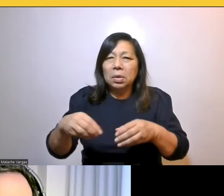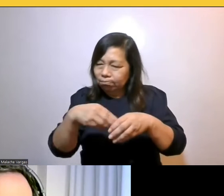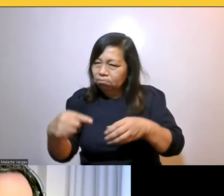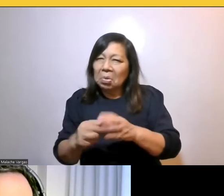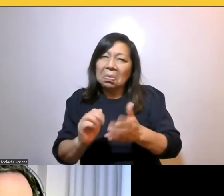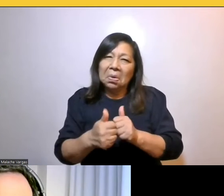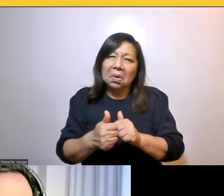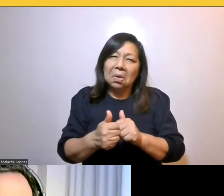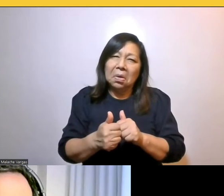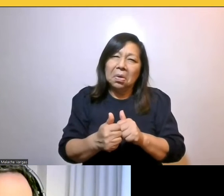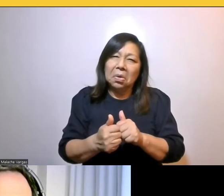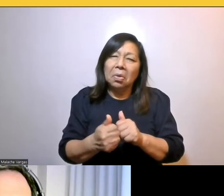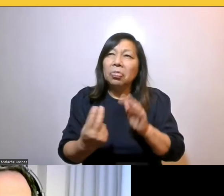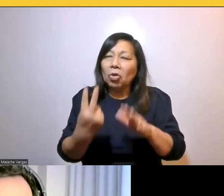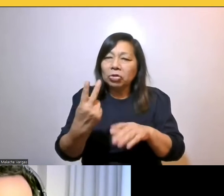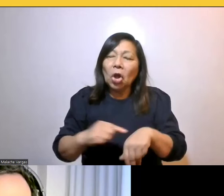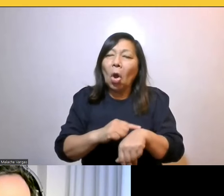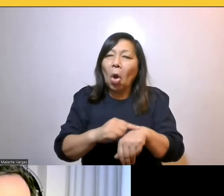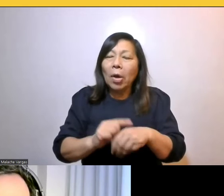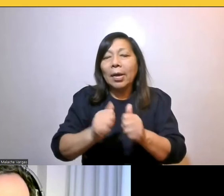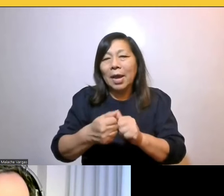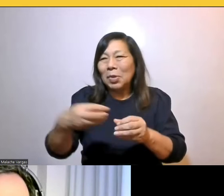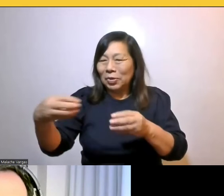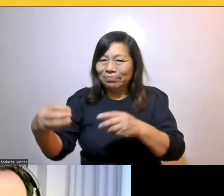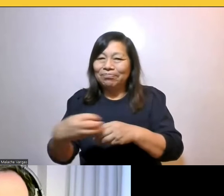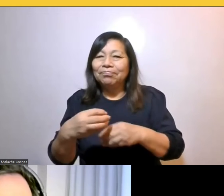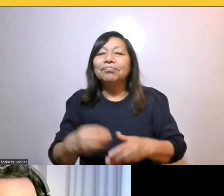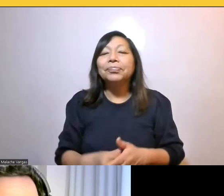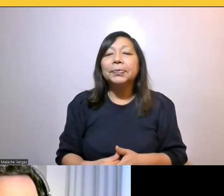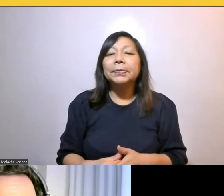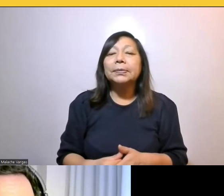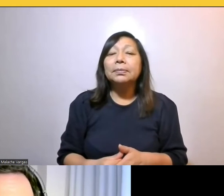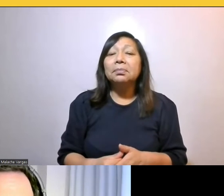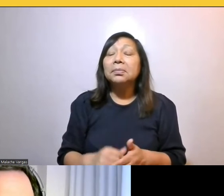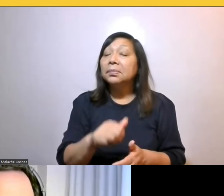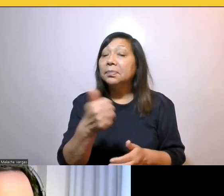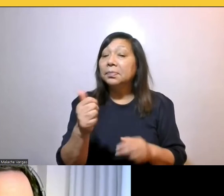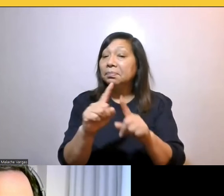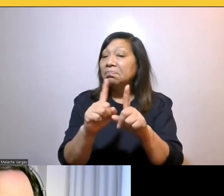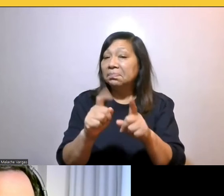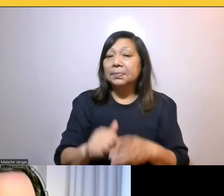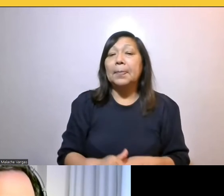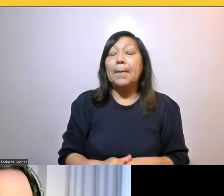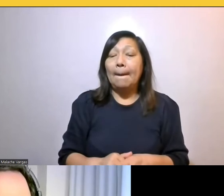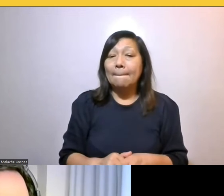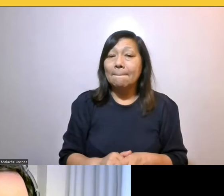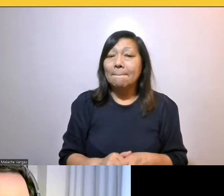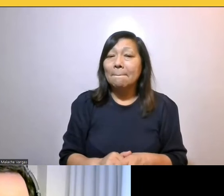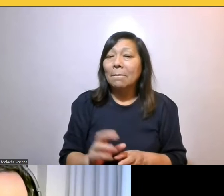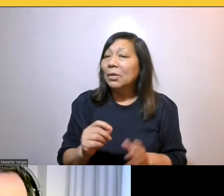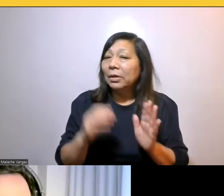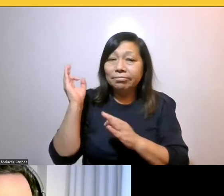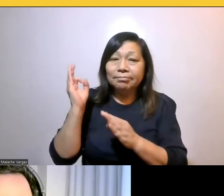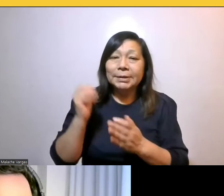puede cambiarse hasta cada 12 horas. Ujú, genial. Acá, bueno, hay una pregunta que hicieron que no se